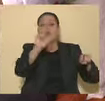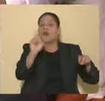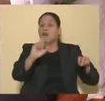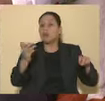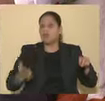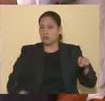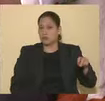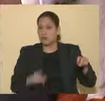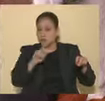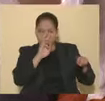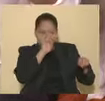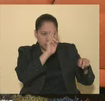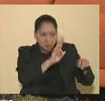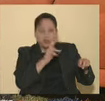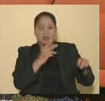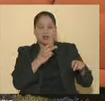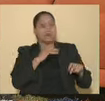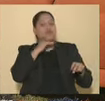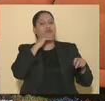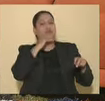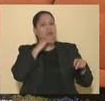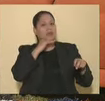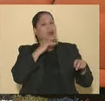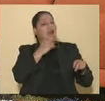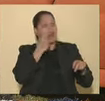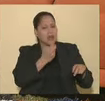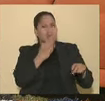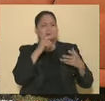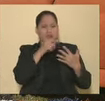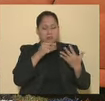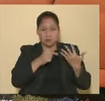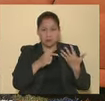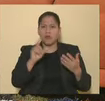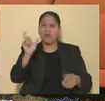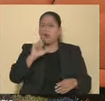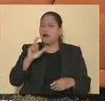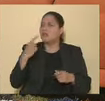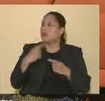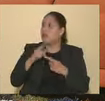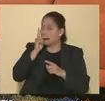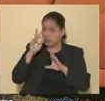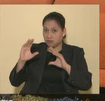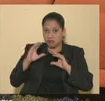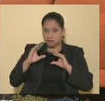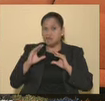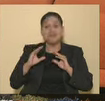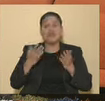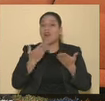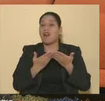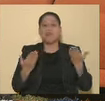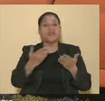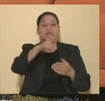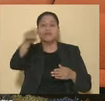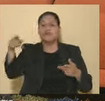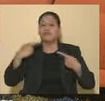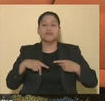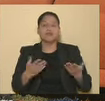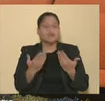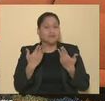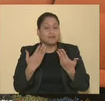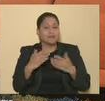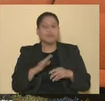así de dignidad y definírtela y decir esto es digno y bla, bla, bla? Entonces, eso se ha perdido en las